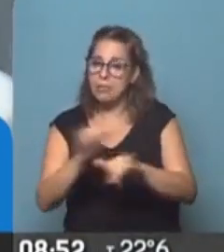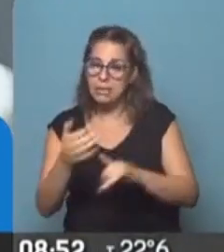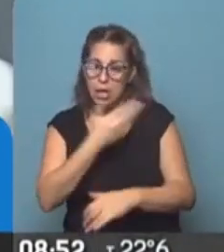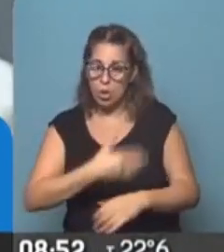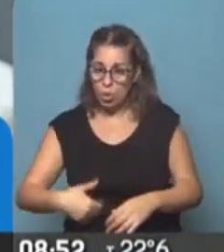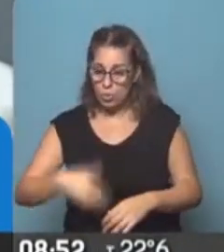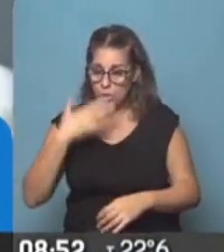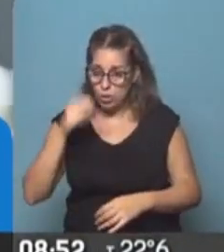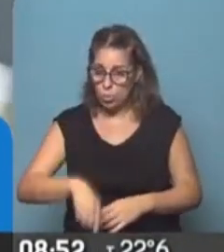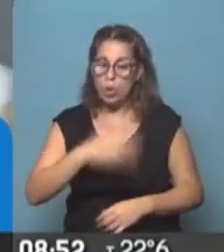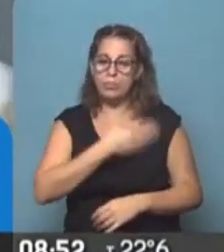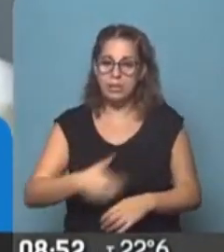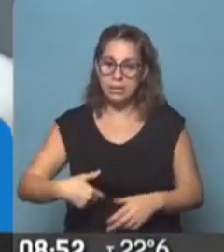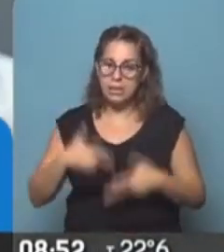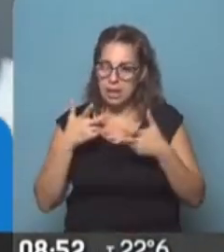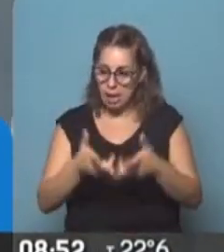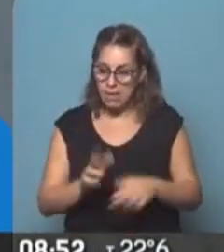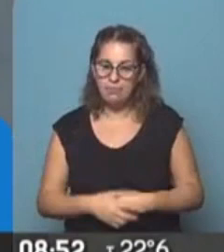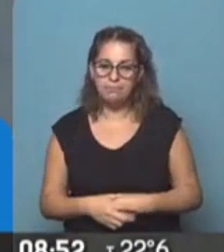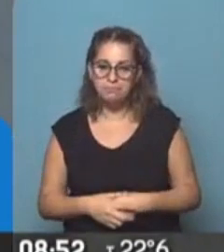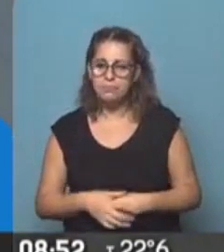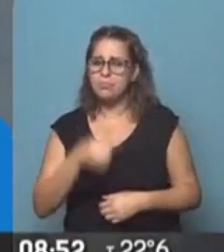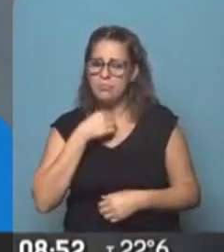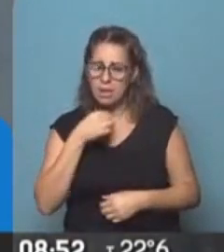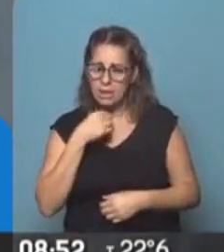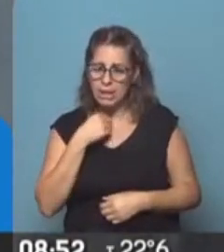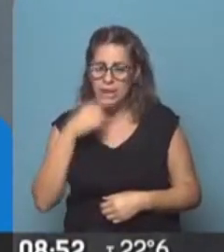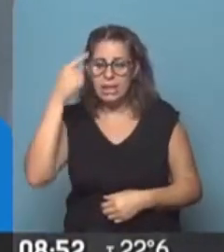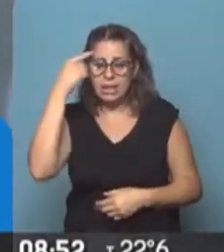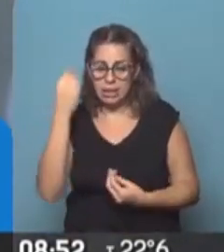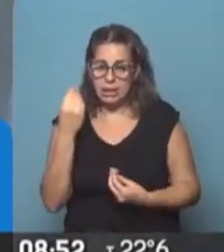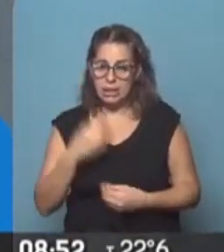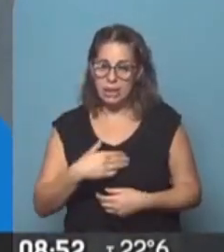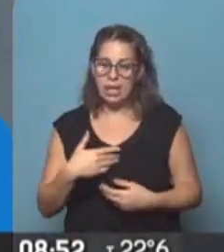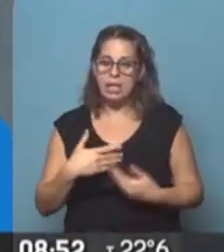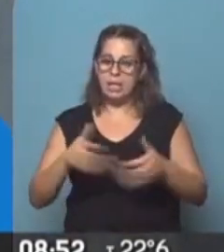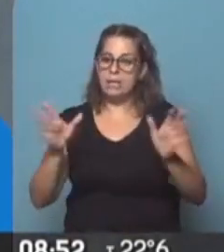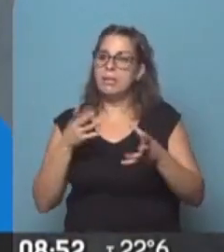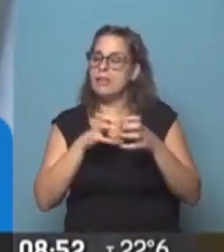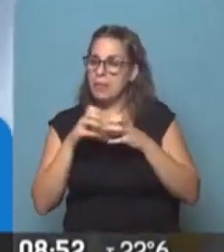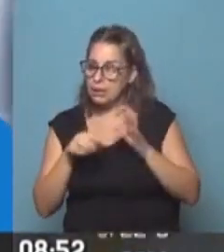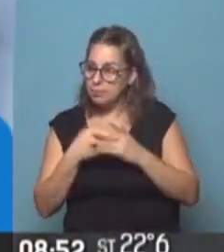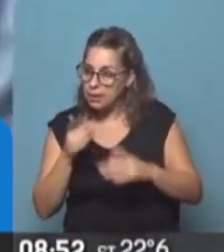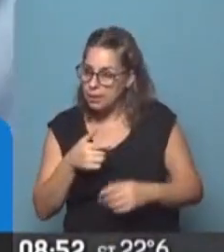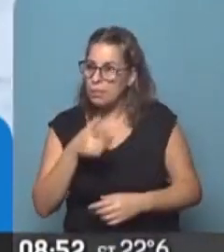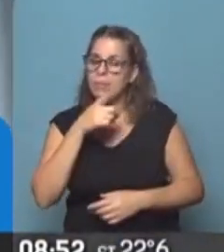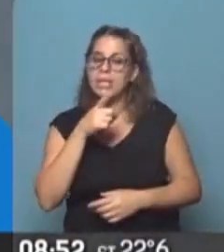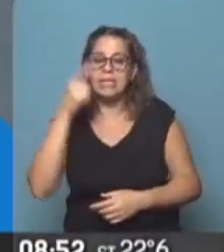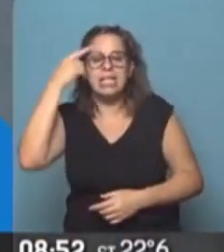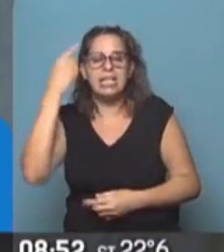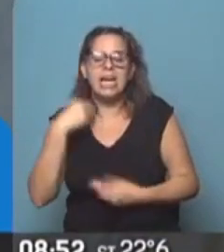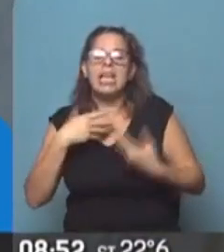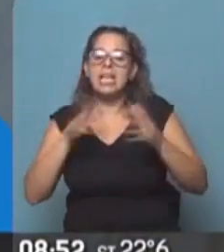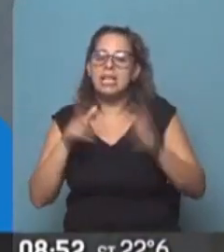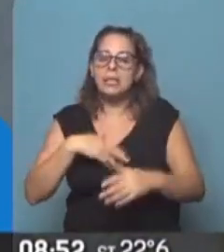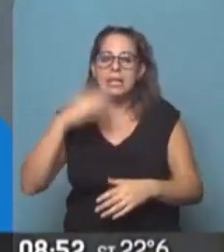gobierno, y seguramente hoy el presidente va a hacer alguna alusión, quiere colocarse en la idea de que ha dado vía libre para el debate. Sin embargo, ha colocado la idea de la